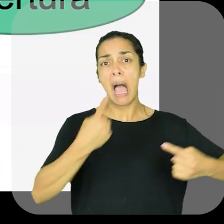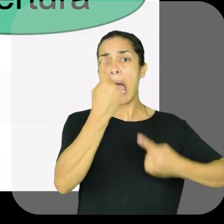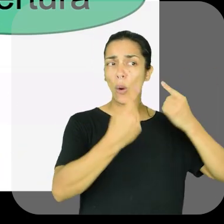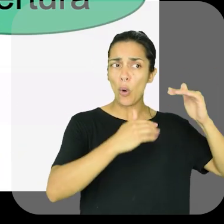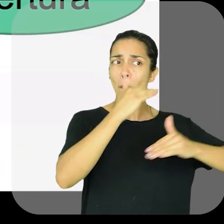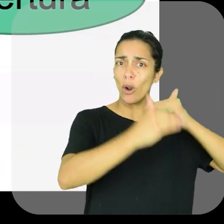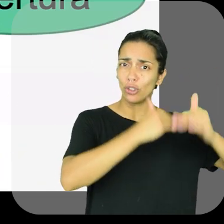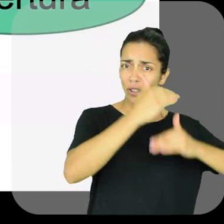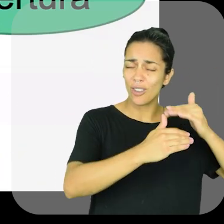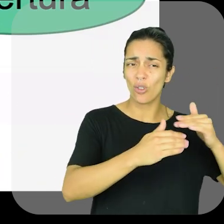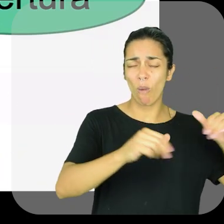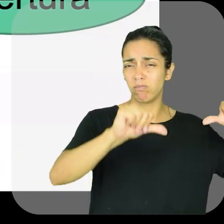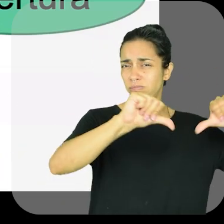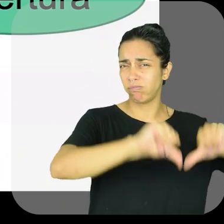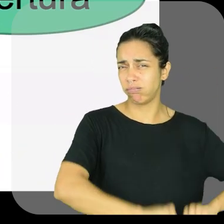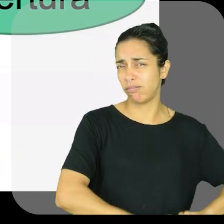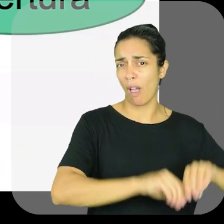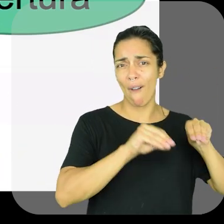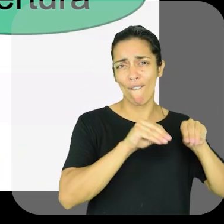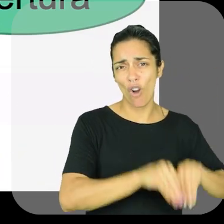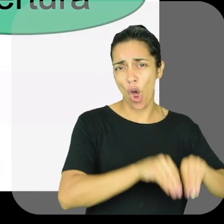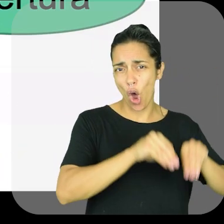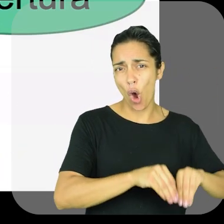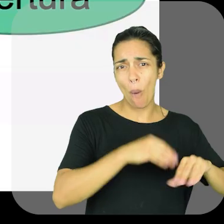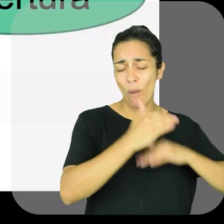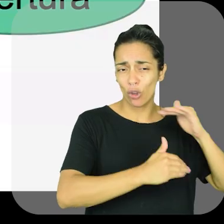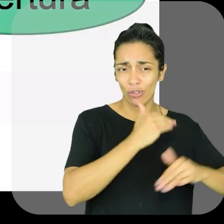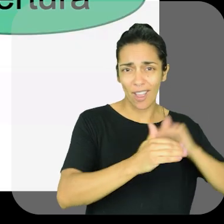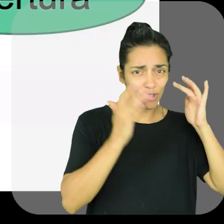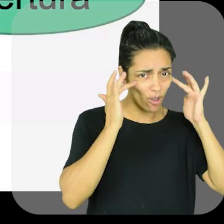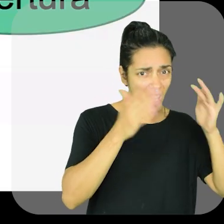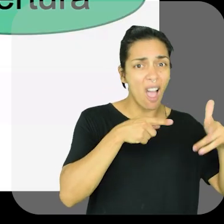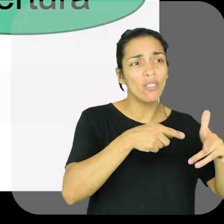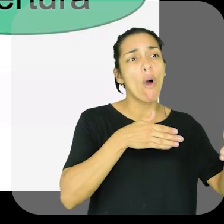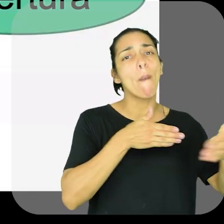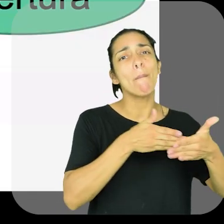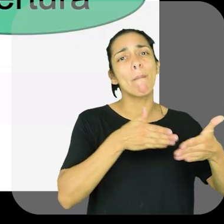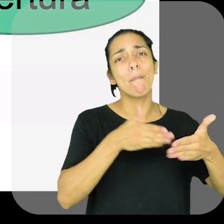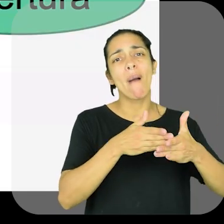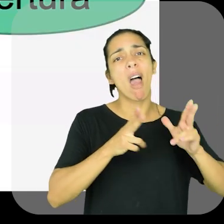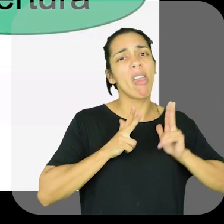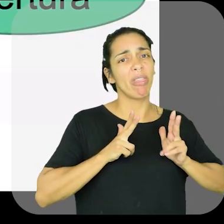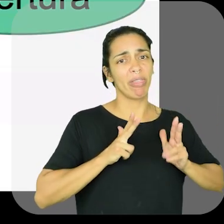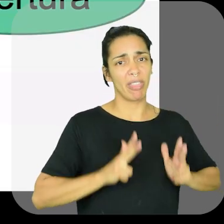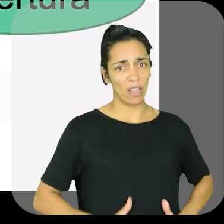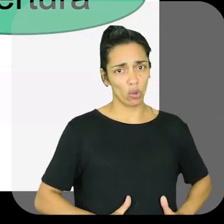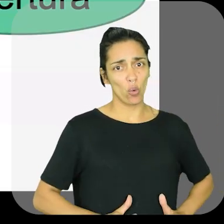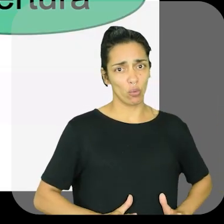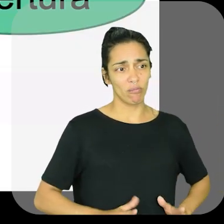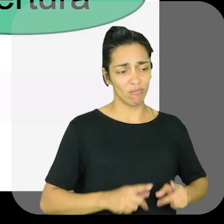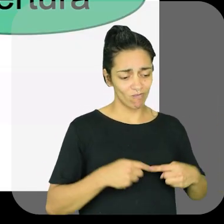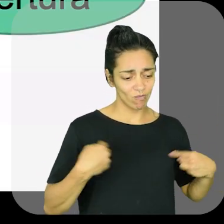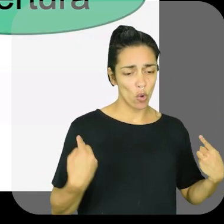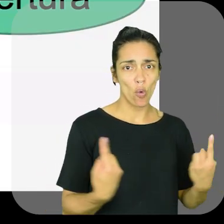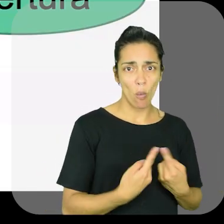están funcionando muy bien, que no están muy afinados y se configuran como unas barreras actitudinales de parte de nosotros los